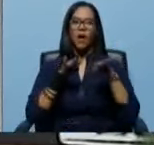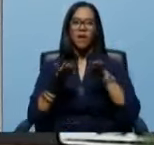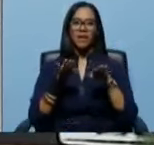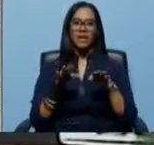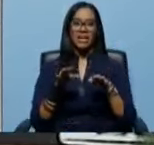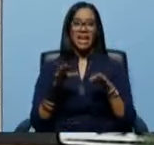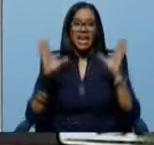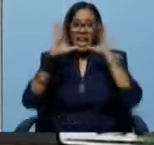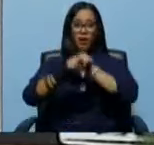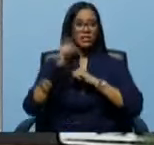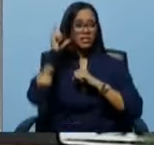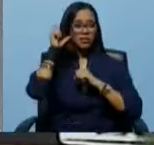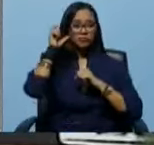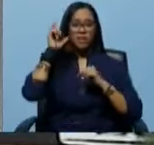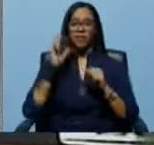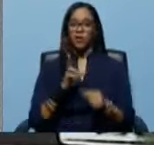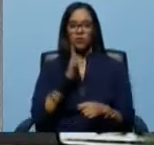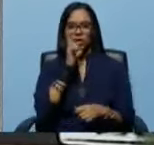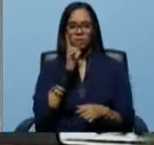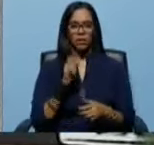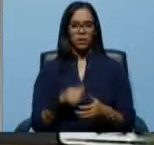era terrible. Entonces,